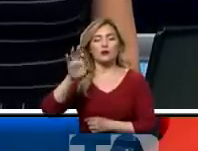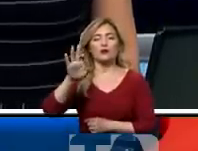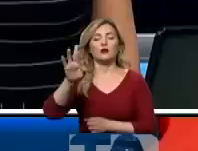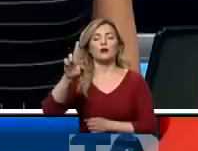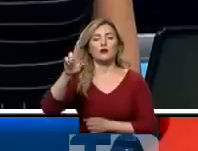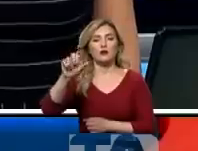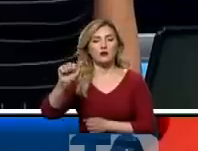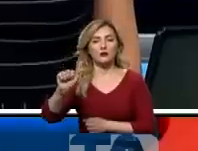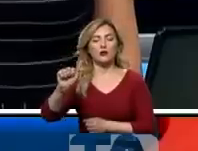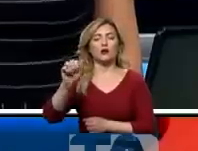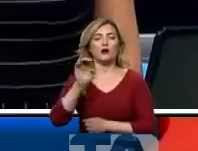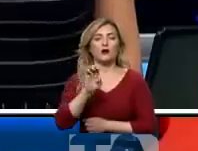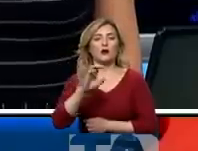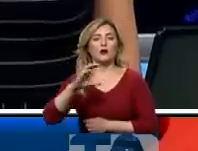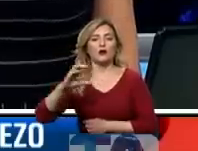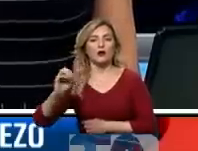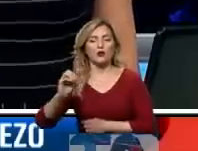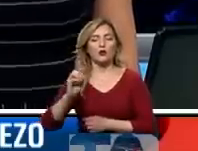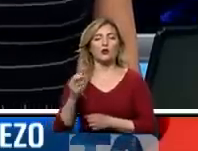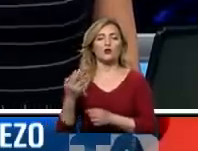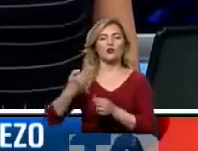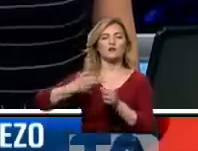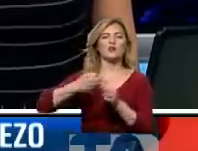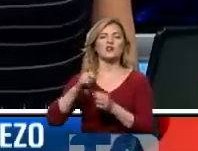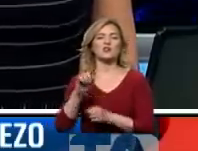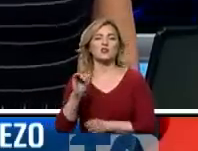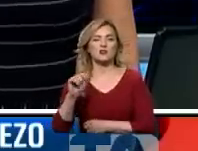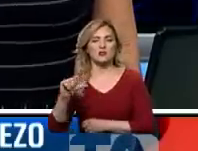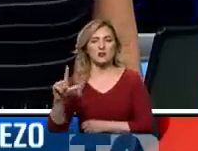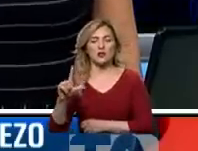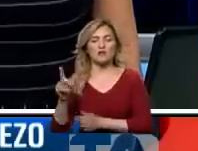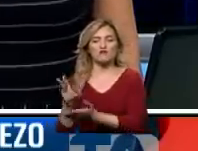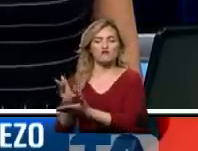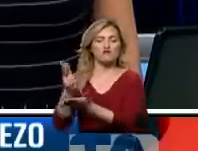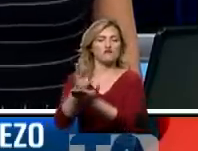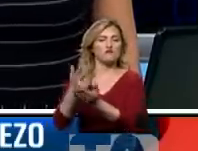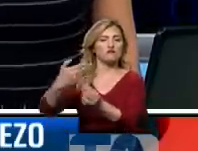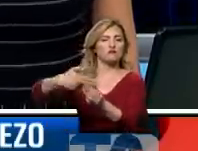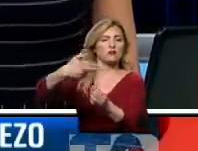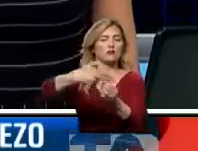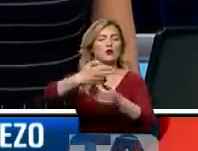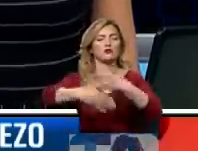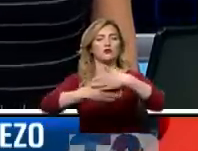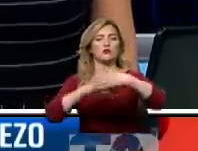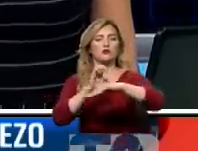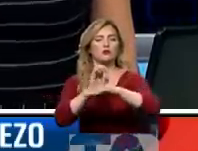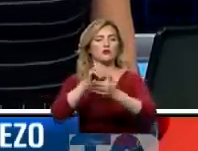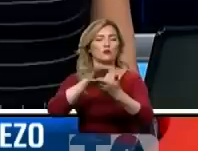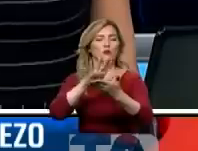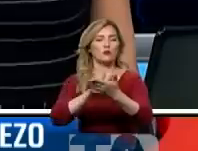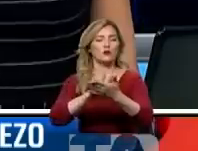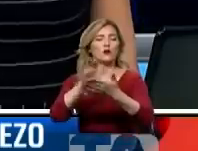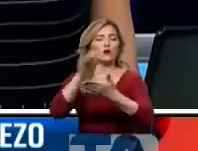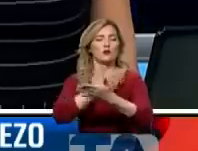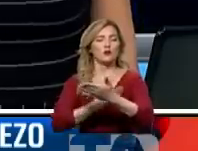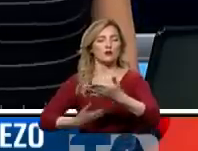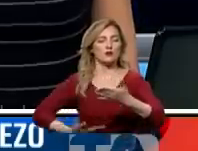Ecopaís y Diésel en las estaciones de servicio de todo el país. El presidente de la República firmó esta mañana el decreto